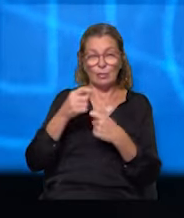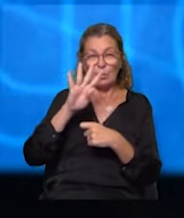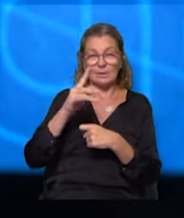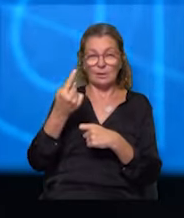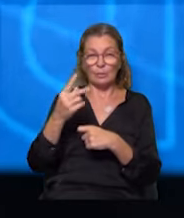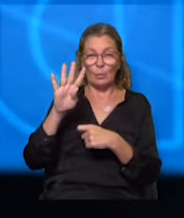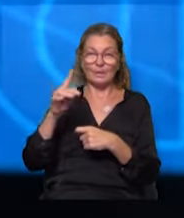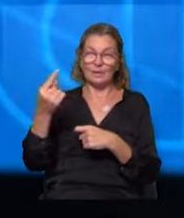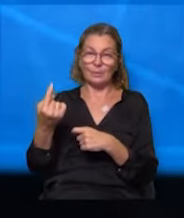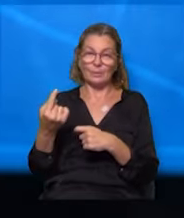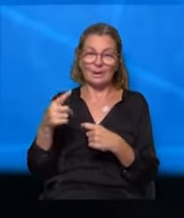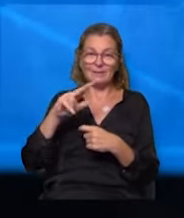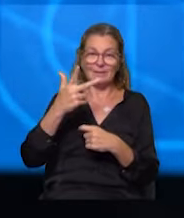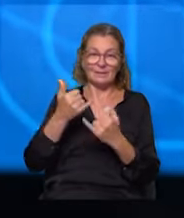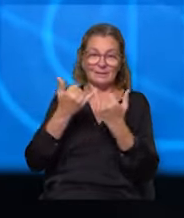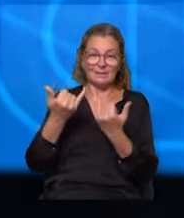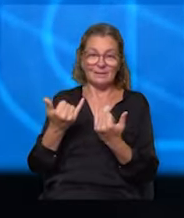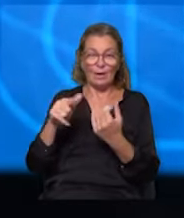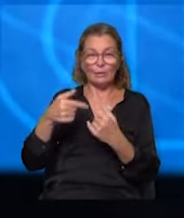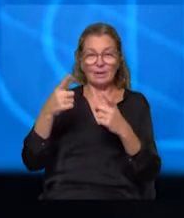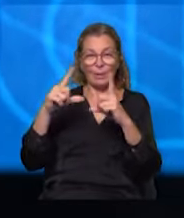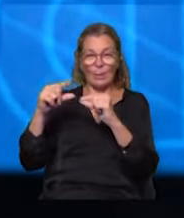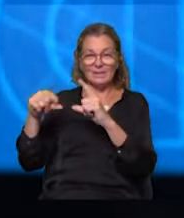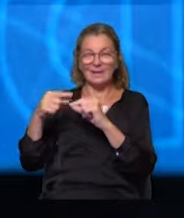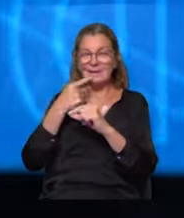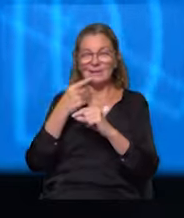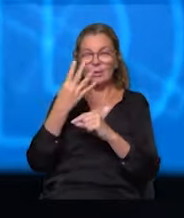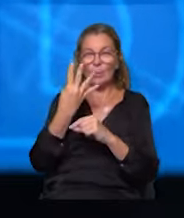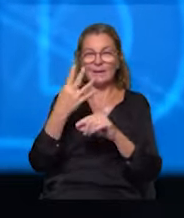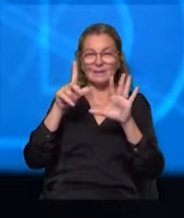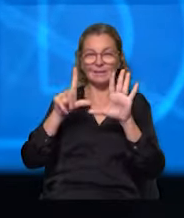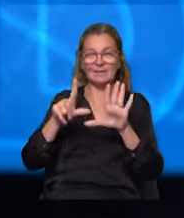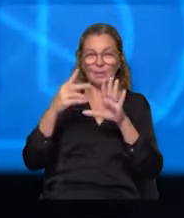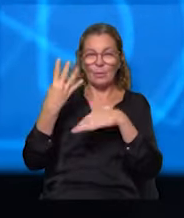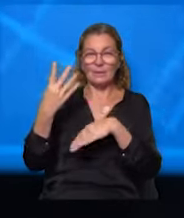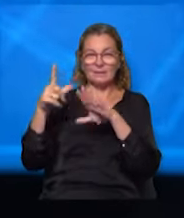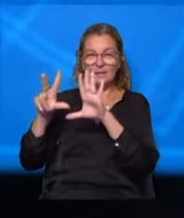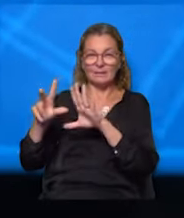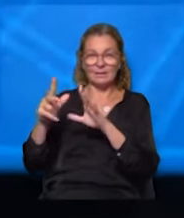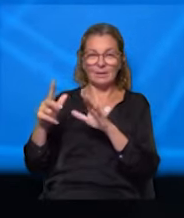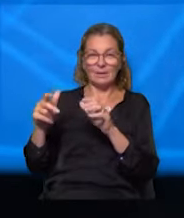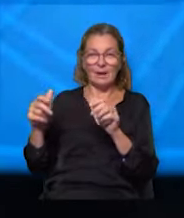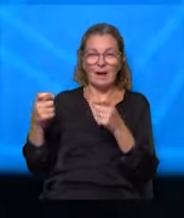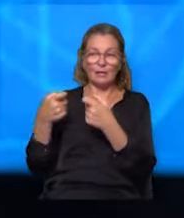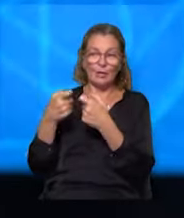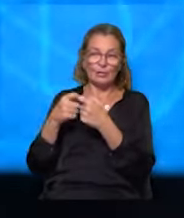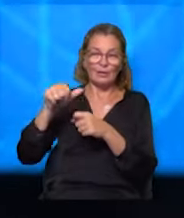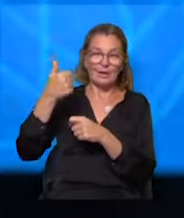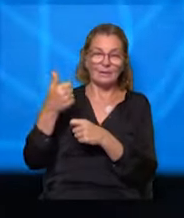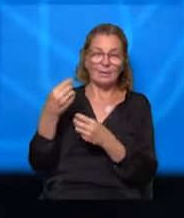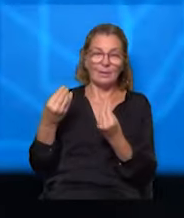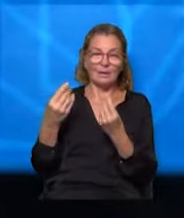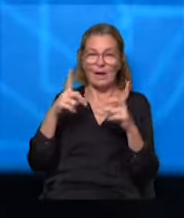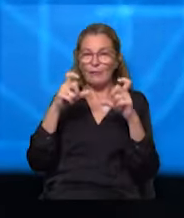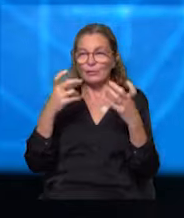41 y al tercer día aparece otra encuesta que dice que 47 a 43 gana la coalición Cuál es